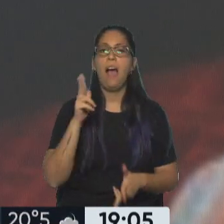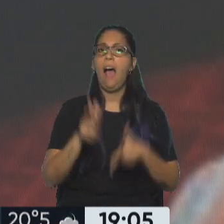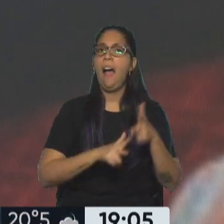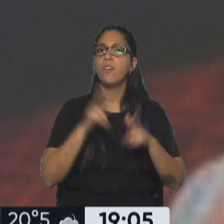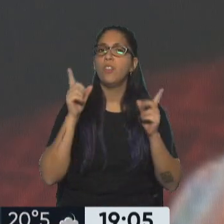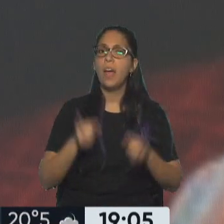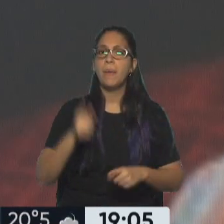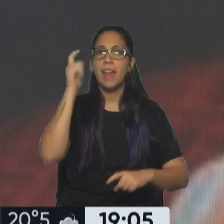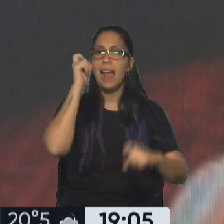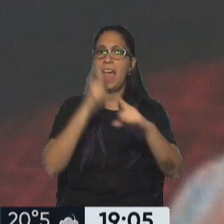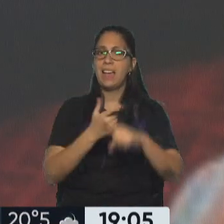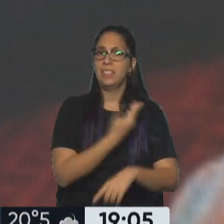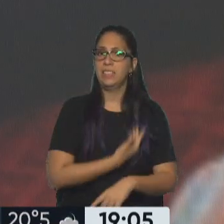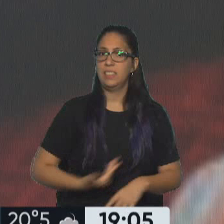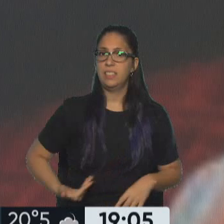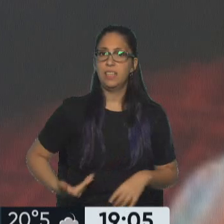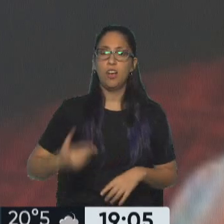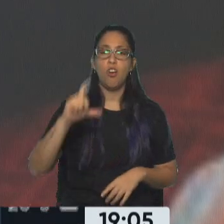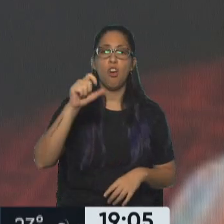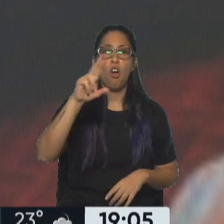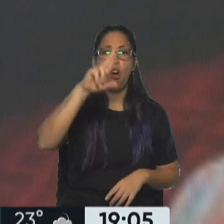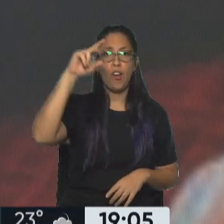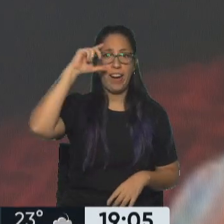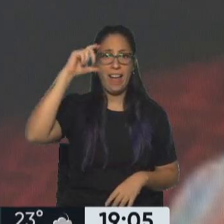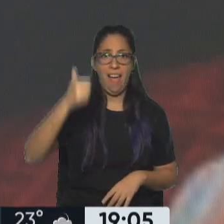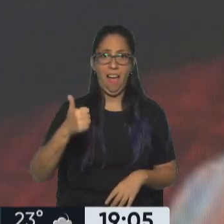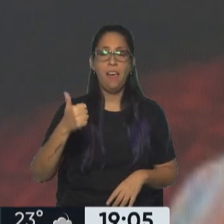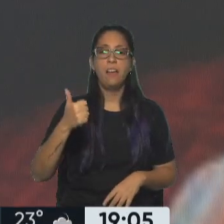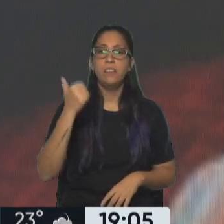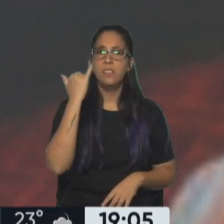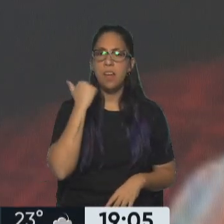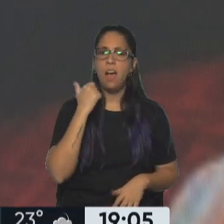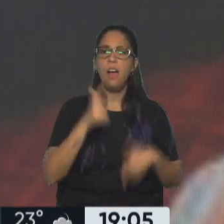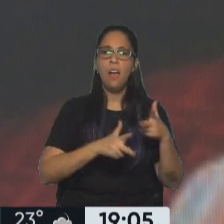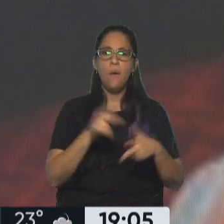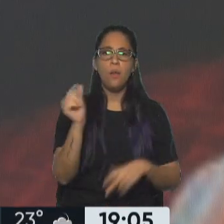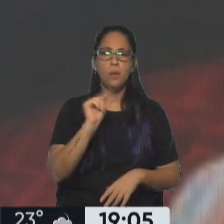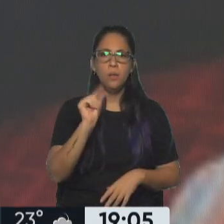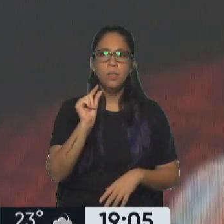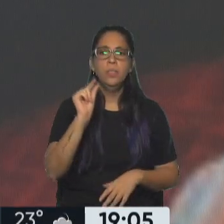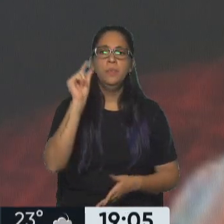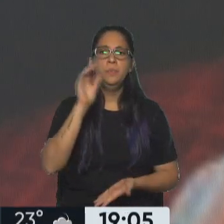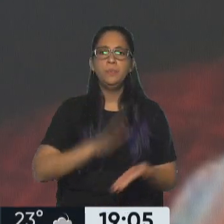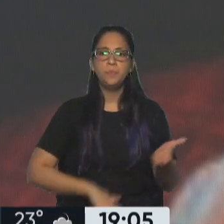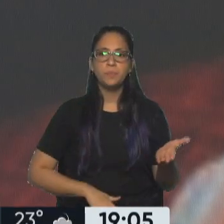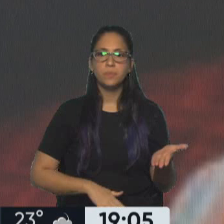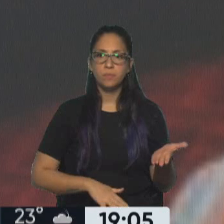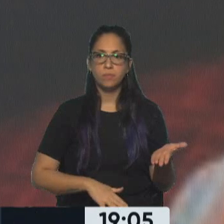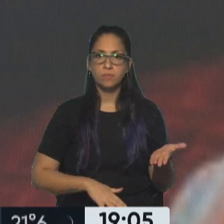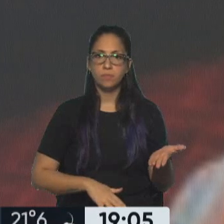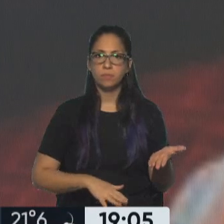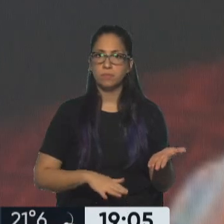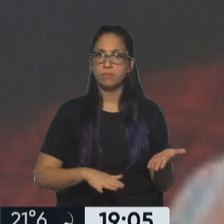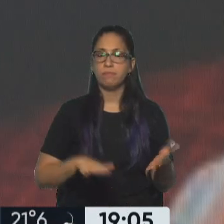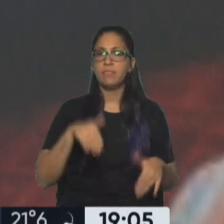supuesto, el exmandatario Rafael Correa, que ya se adelantó un poco y habla de lo que tiene que ver o de lo que puede llegar a ser el